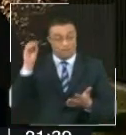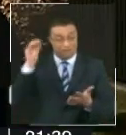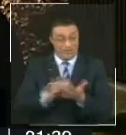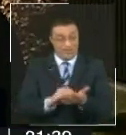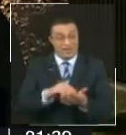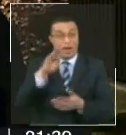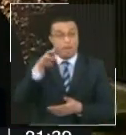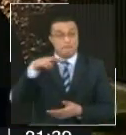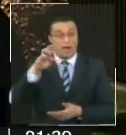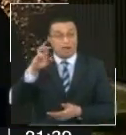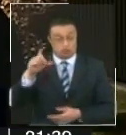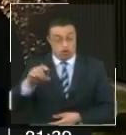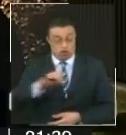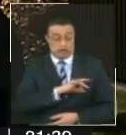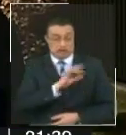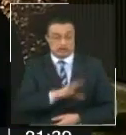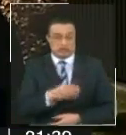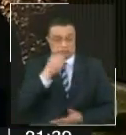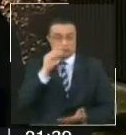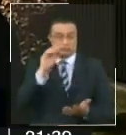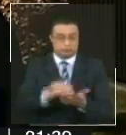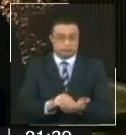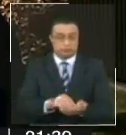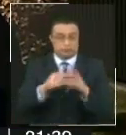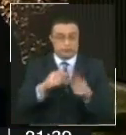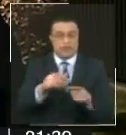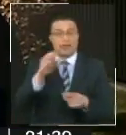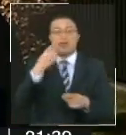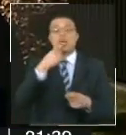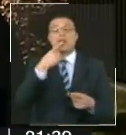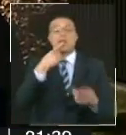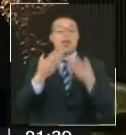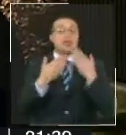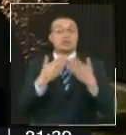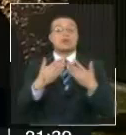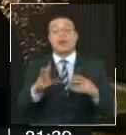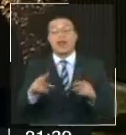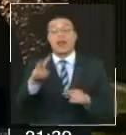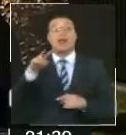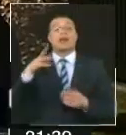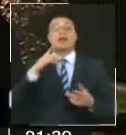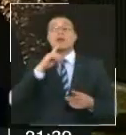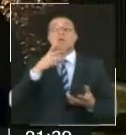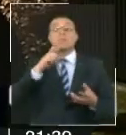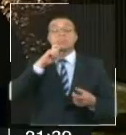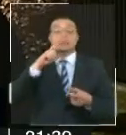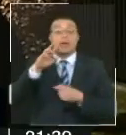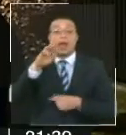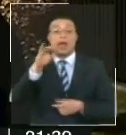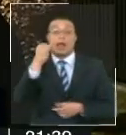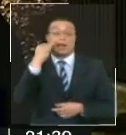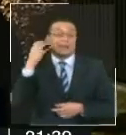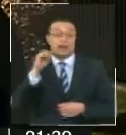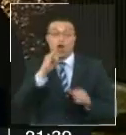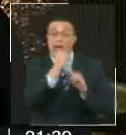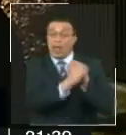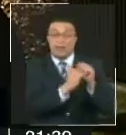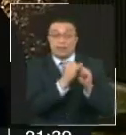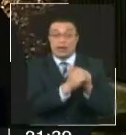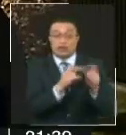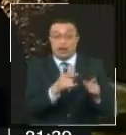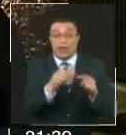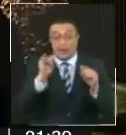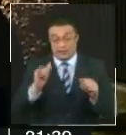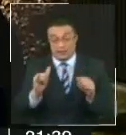marco ha sido chile cuando ha establecido que el eje de la discus va a ser la naturaleza Es decir el carácter de Río internacional que tiene el silala y